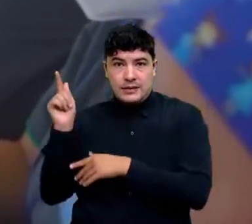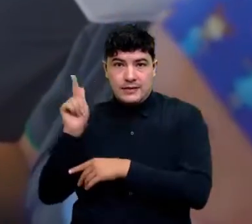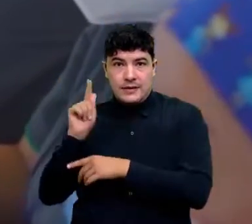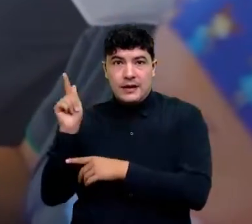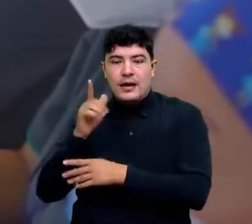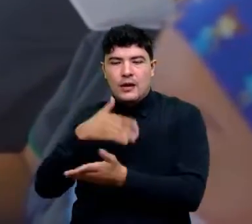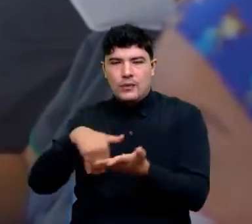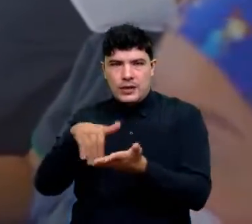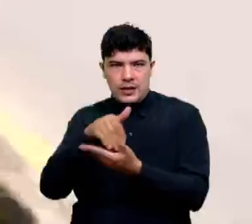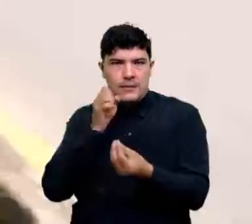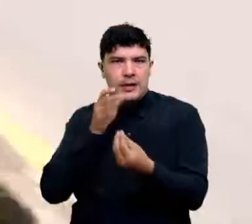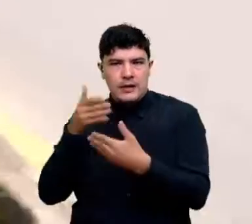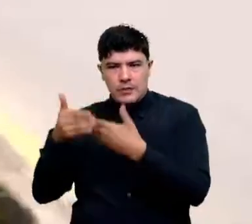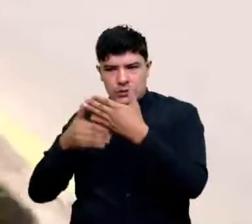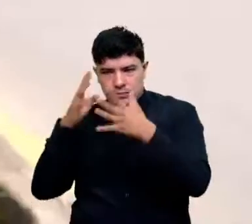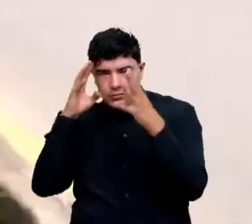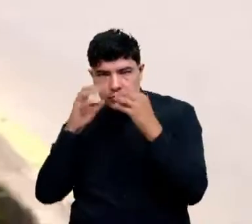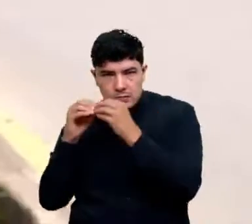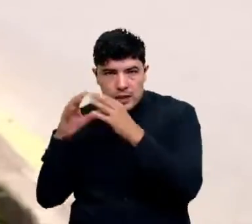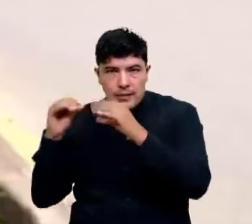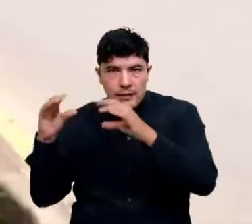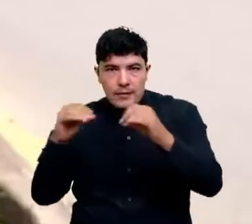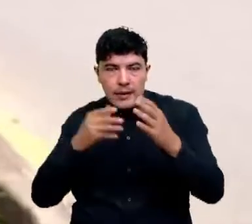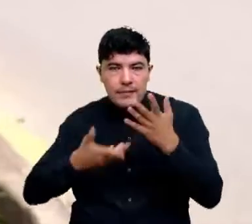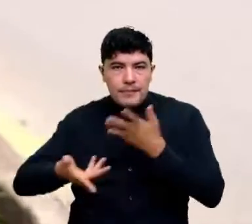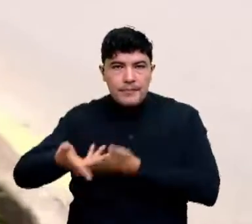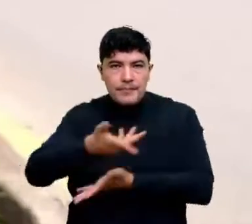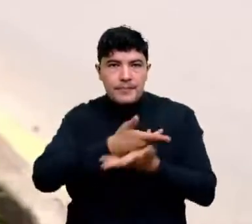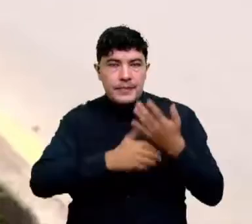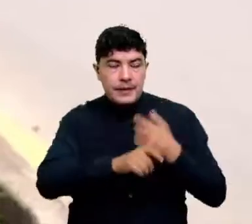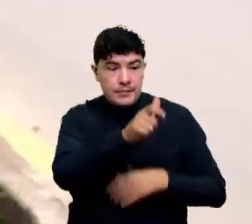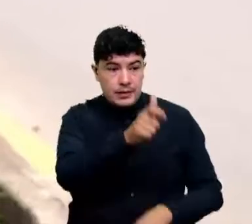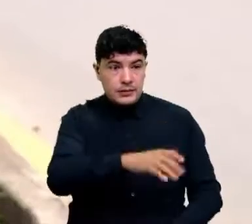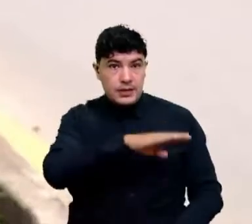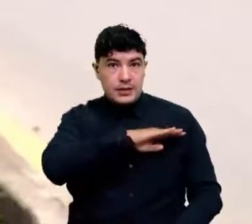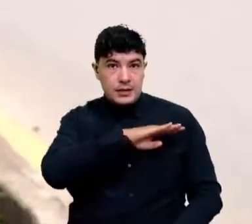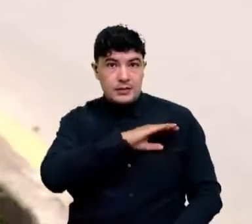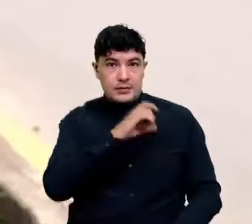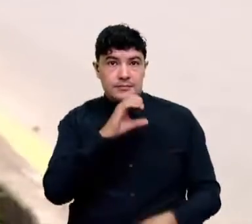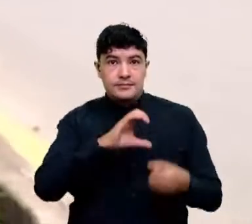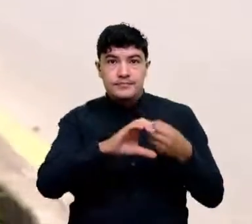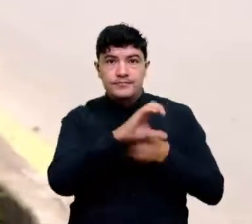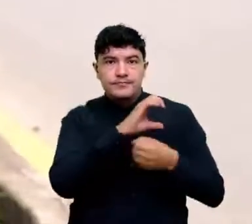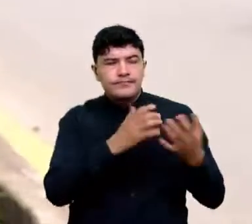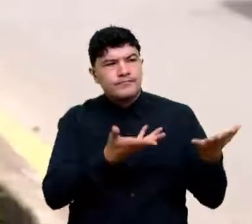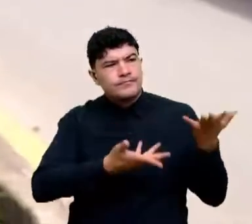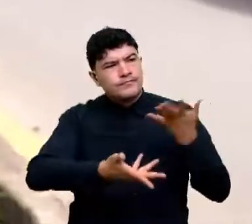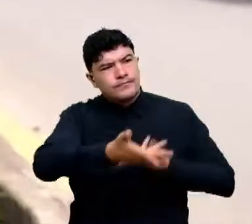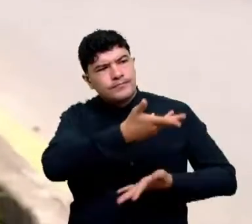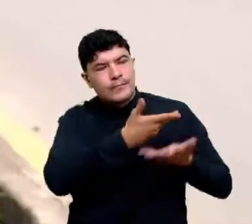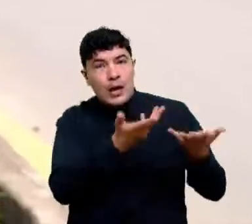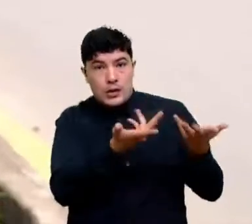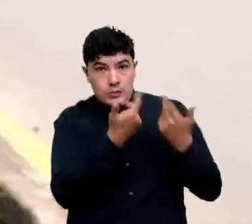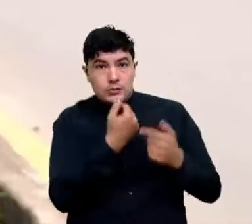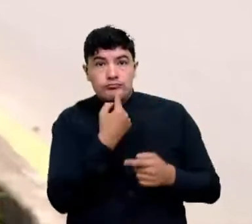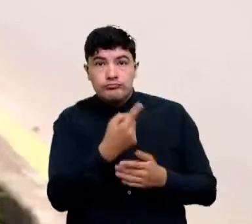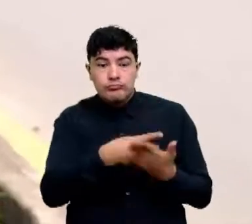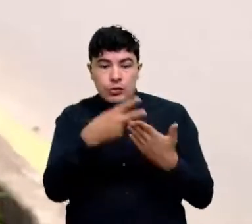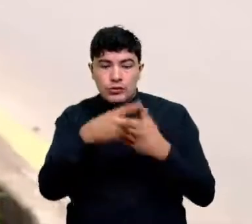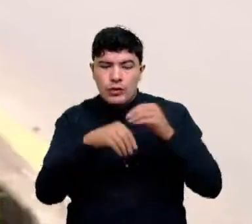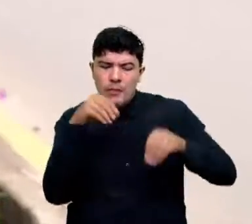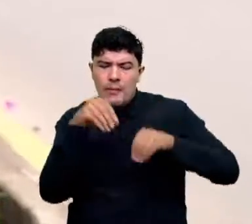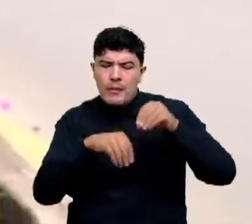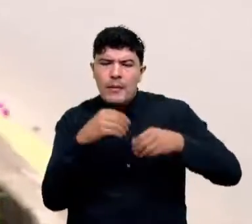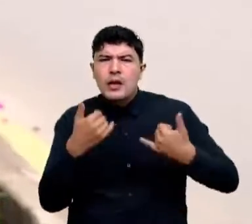de víctimas. En conversaciones con el alcalde de la ciudad indicó que ya hay un proyecto y se está adelantando todo el proceso